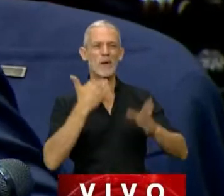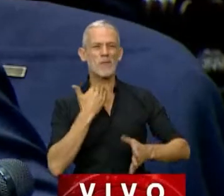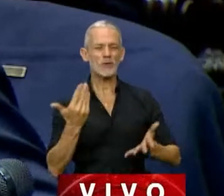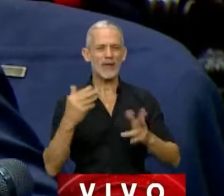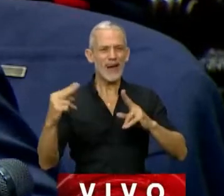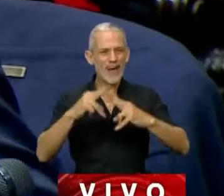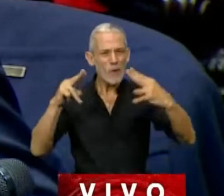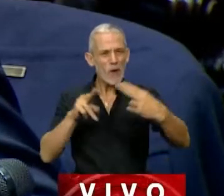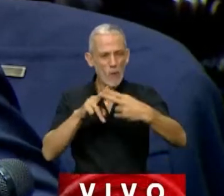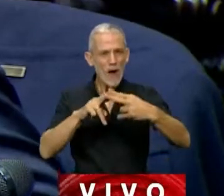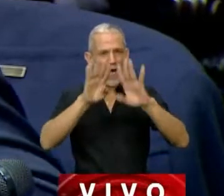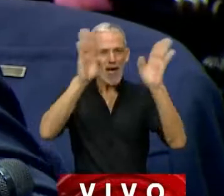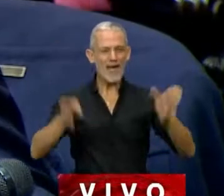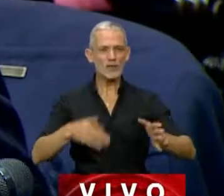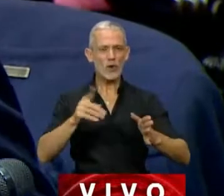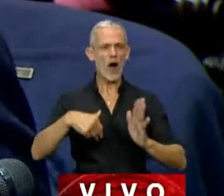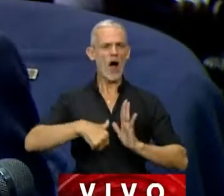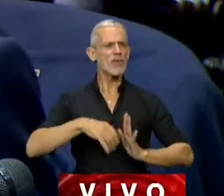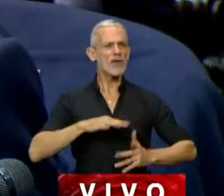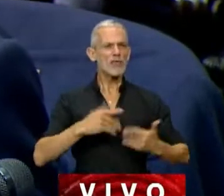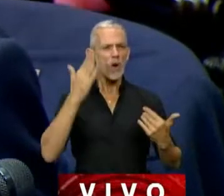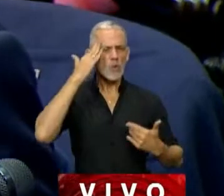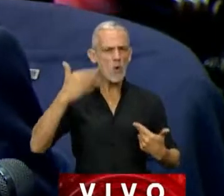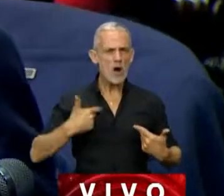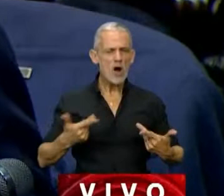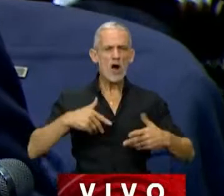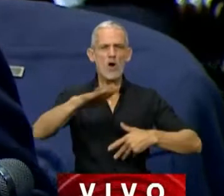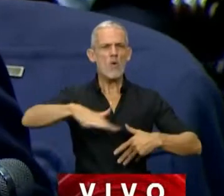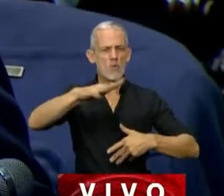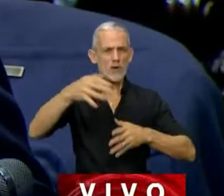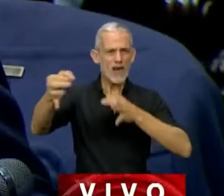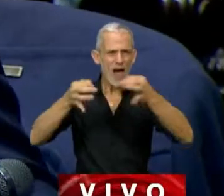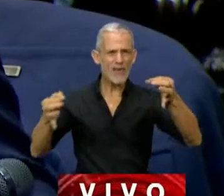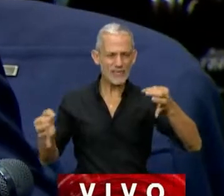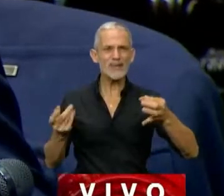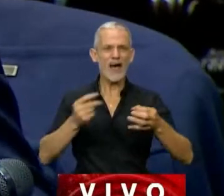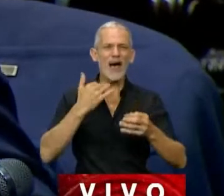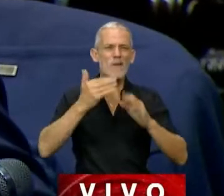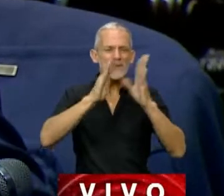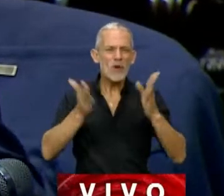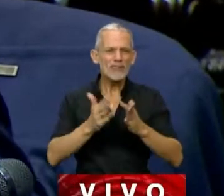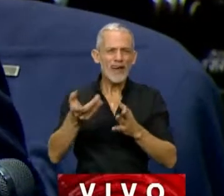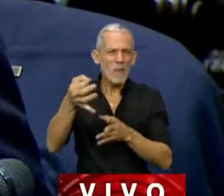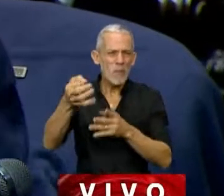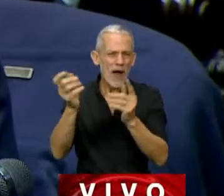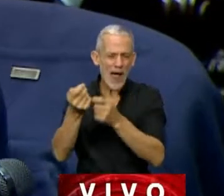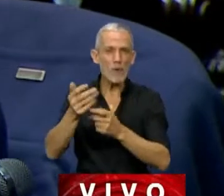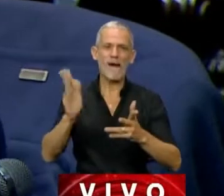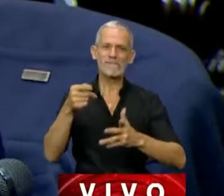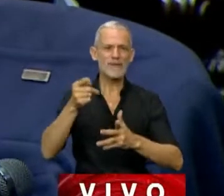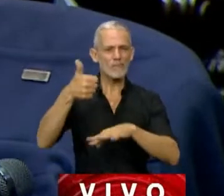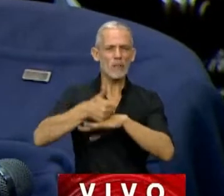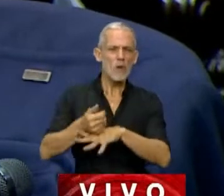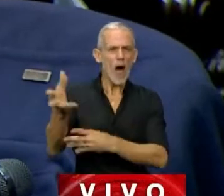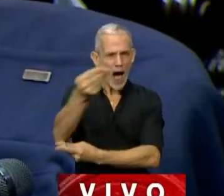encuentro, que son espacios identitarios de esas comunidades, que son ámbitos de participación, que son ámbitos